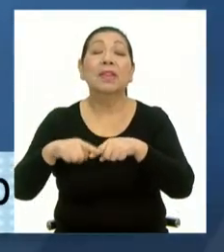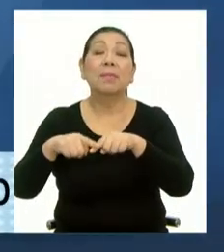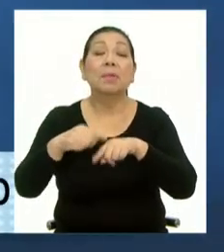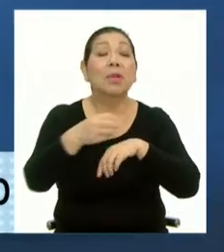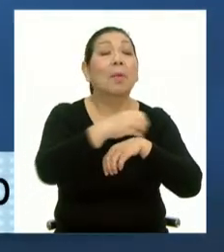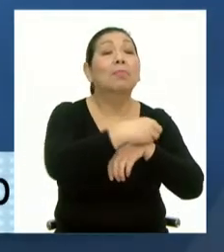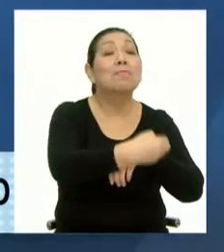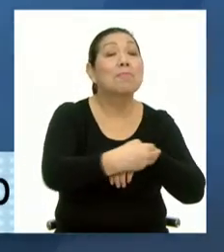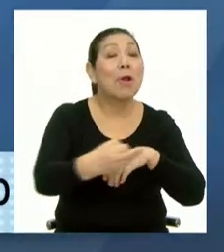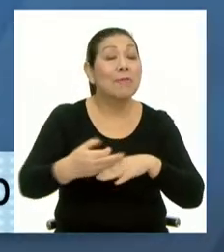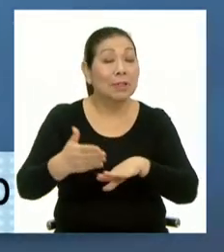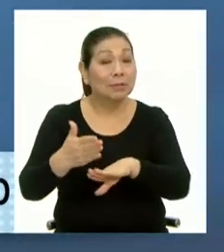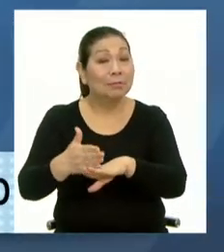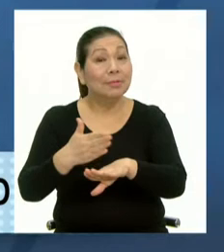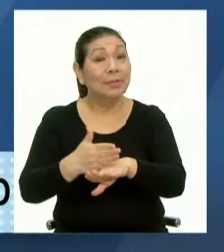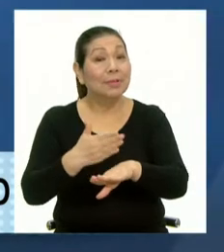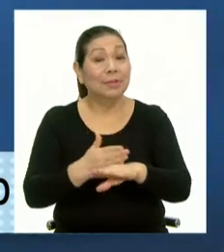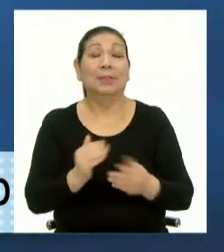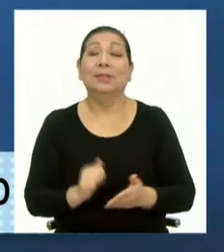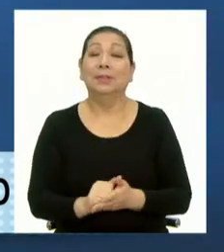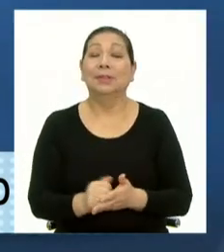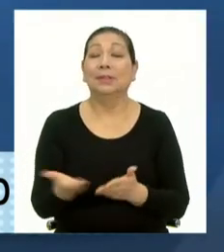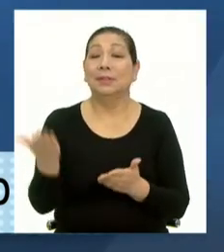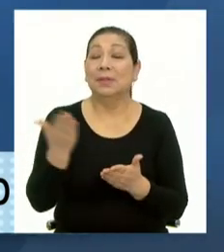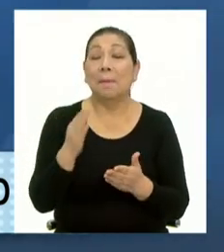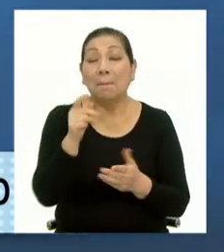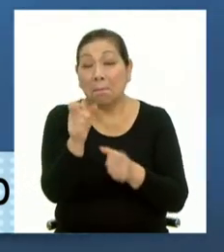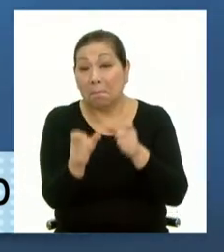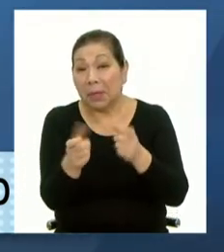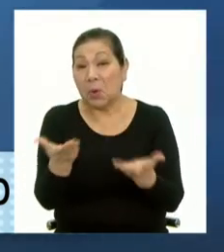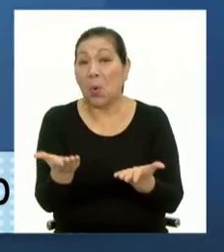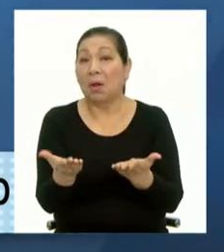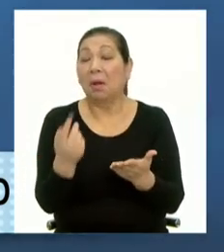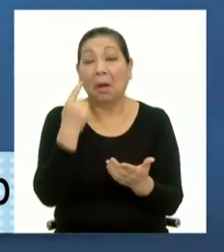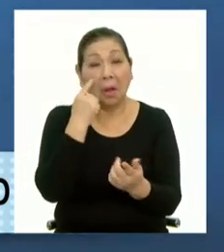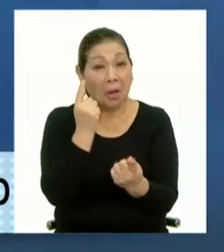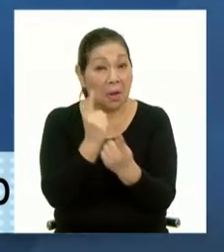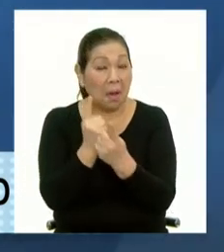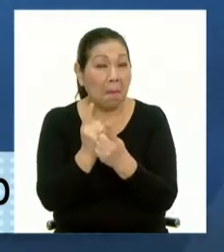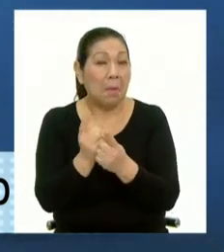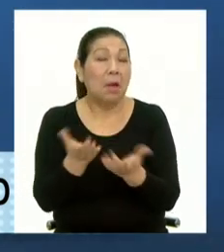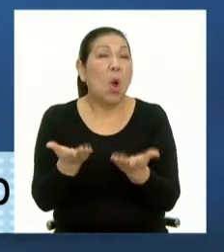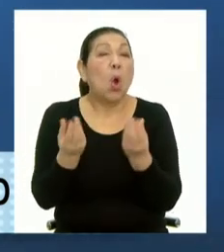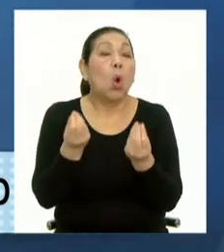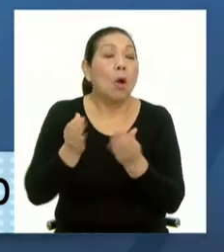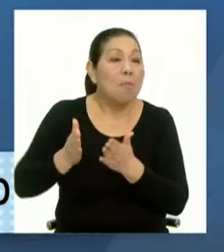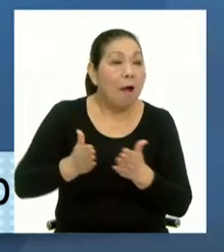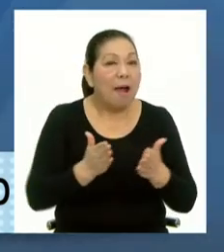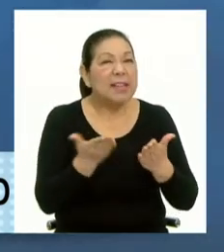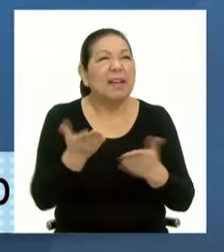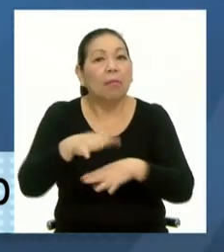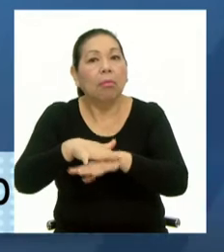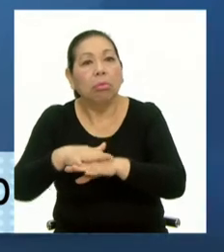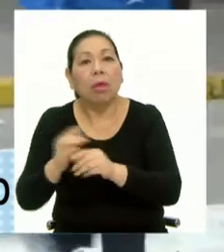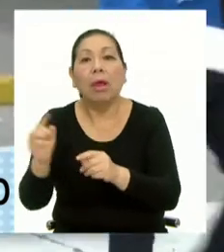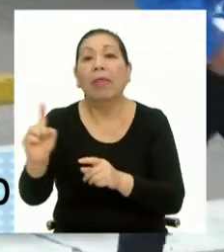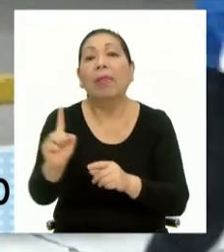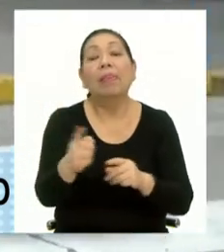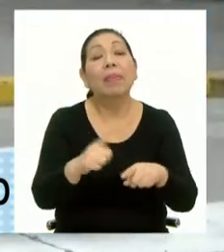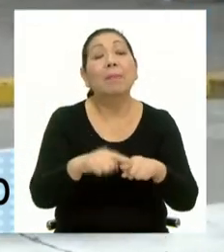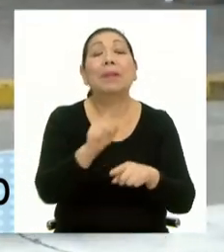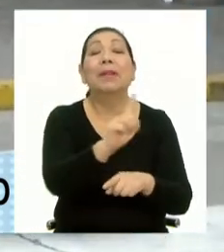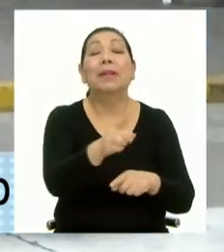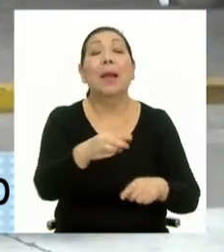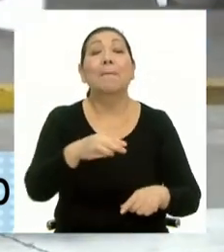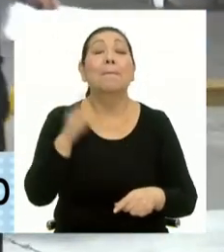el Fondo Nacional de Desarrollo de la Educación Peruana, he logrado reconocer más de 1.000 estrategias que han venido desarrollando los maestros.